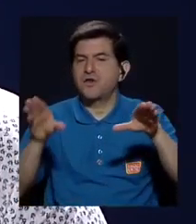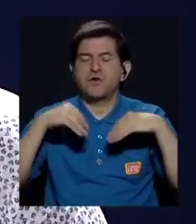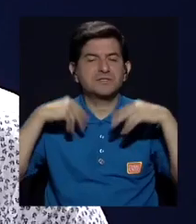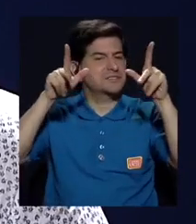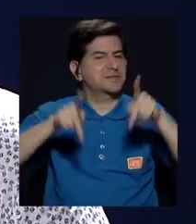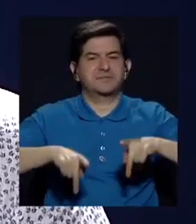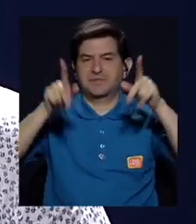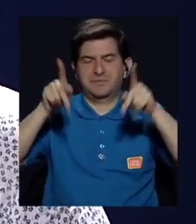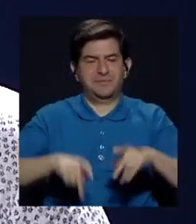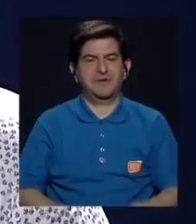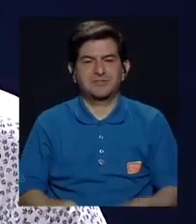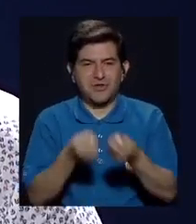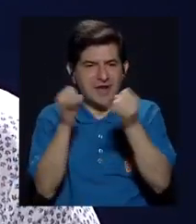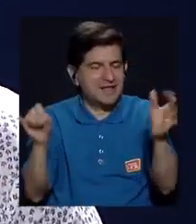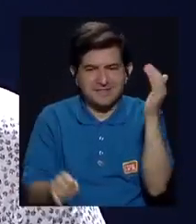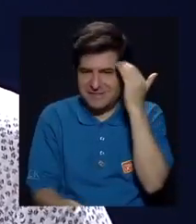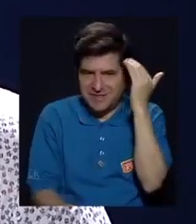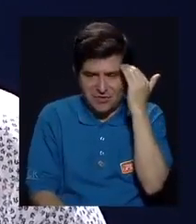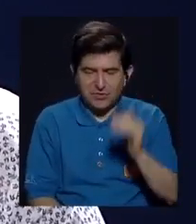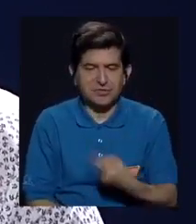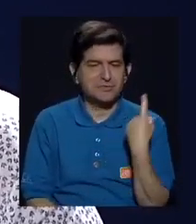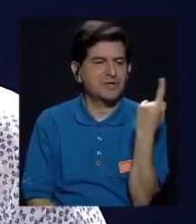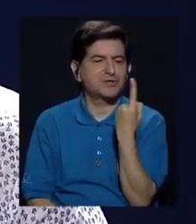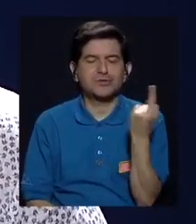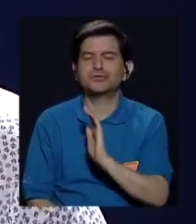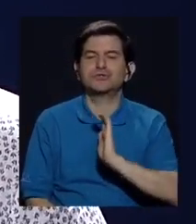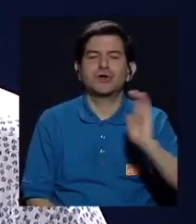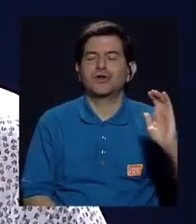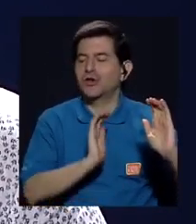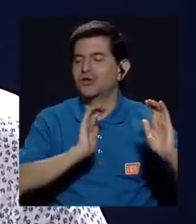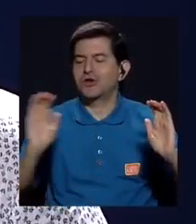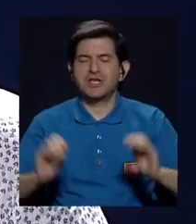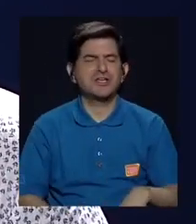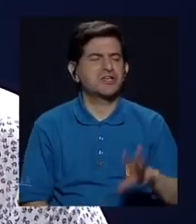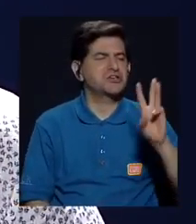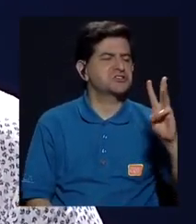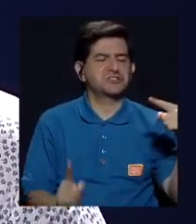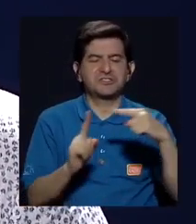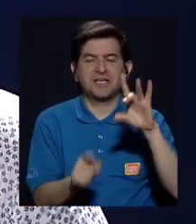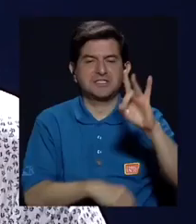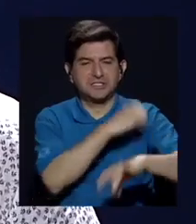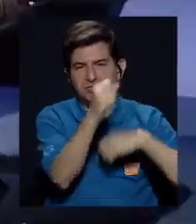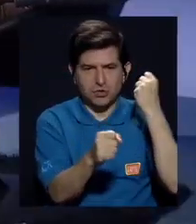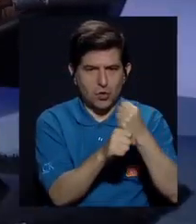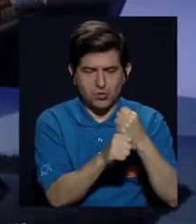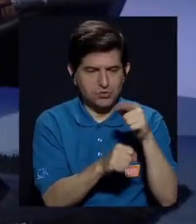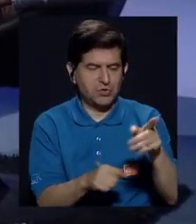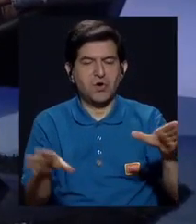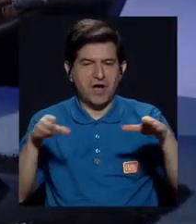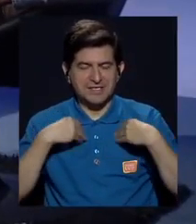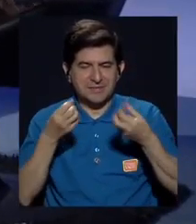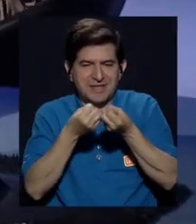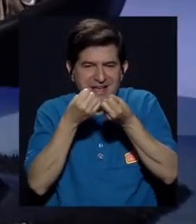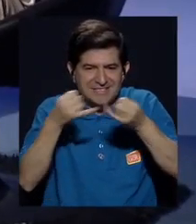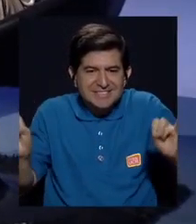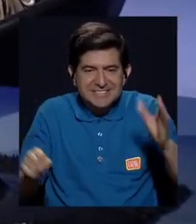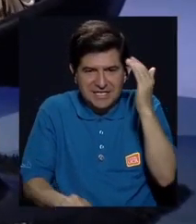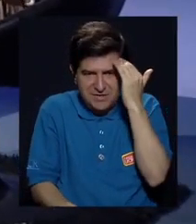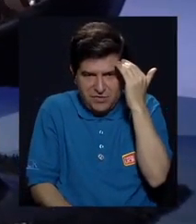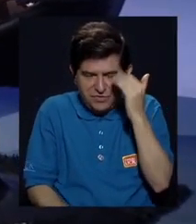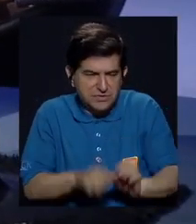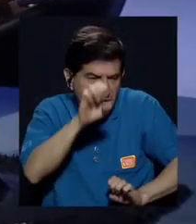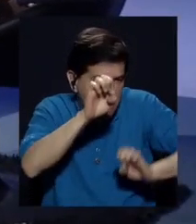personas sin conocimiento, solo los niños. De 6 a 8 años son los que aceptamos sin conocimientos